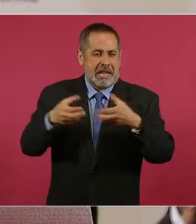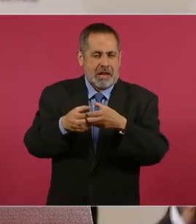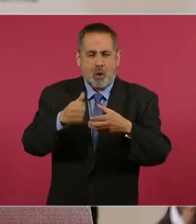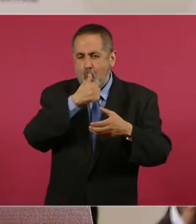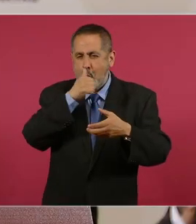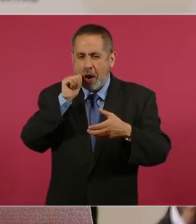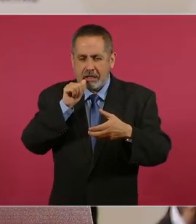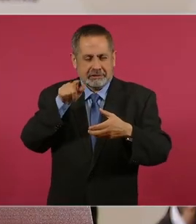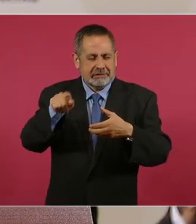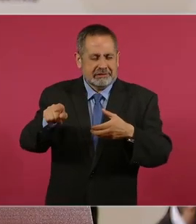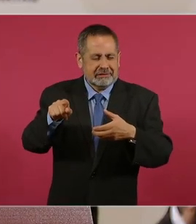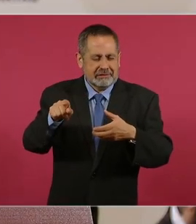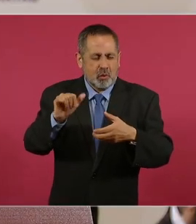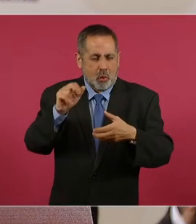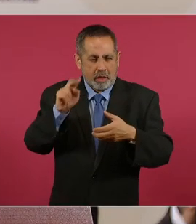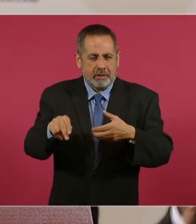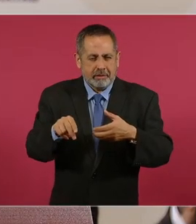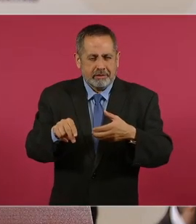no.